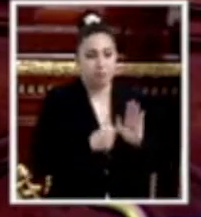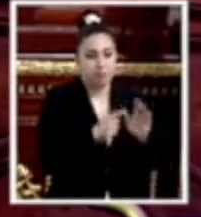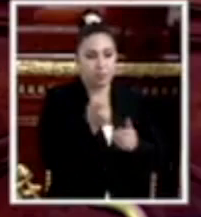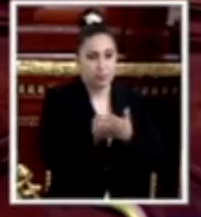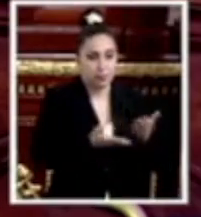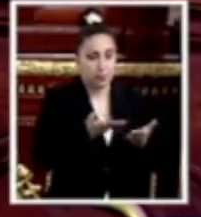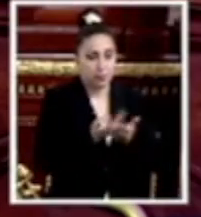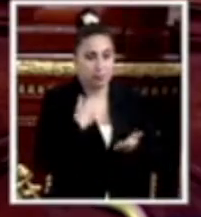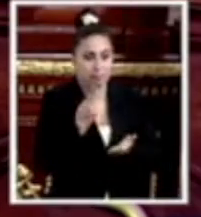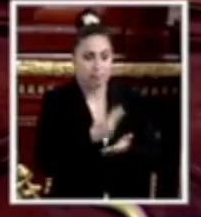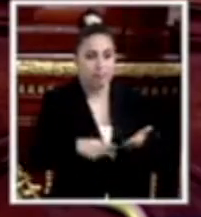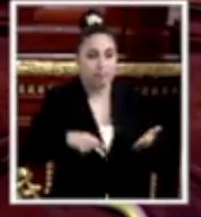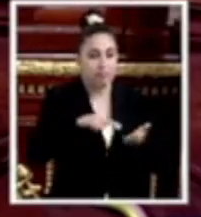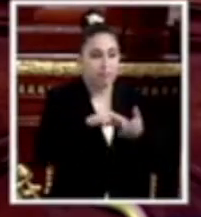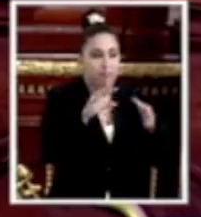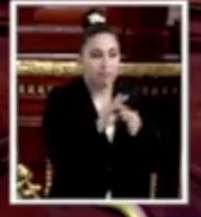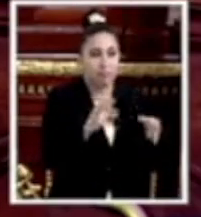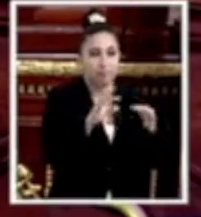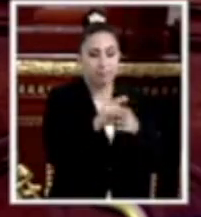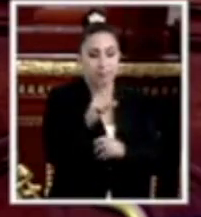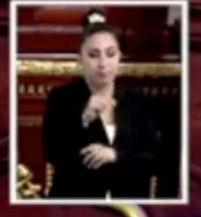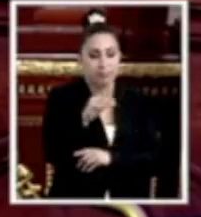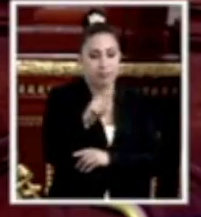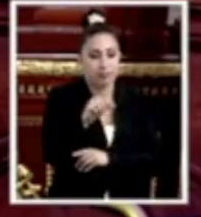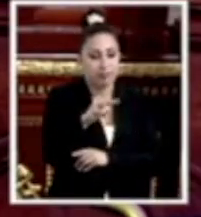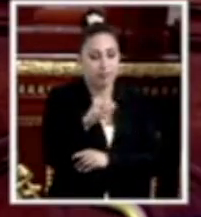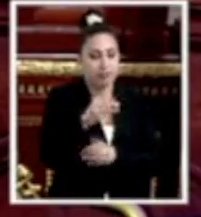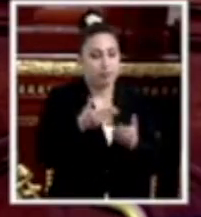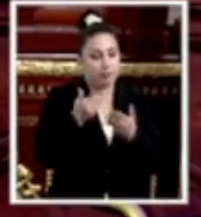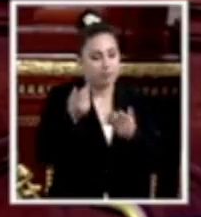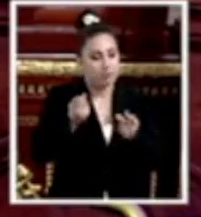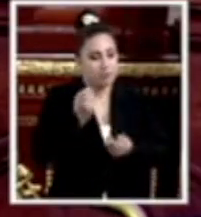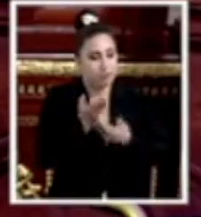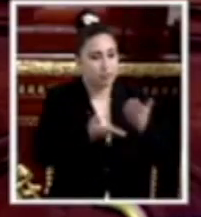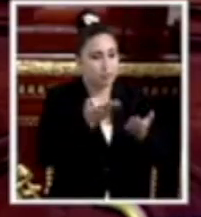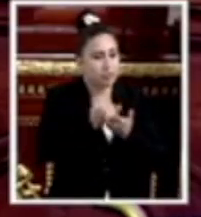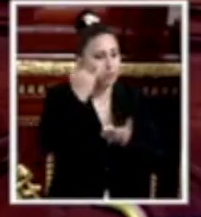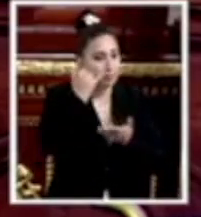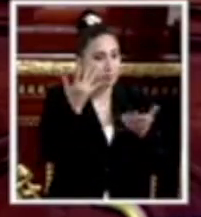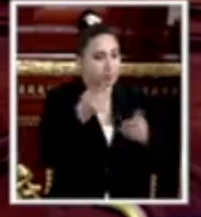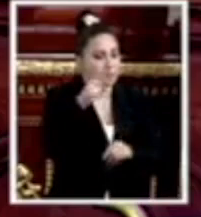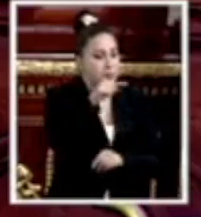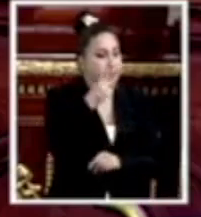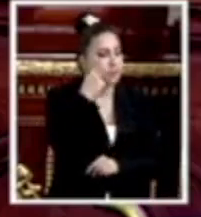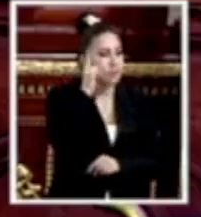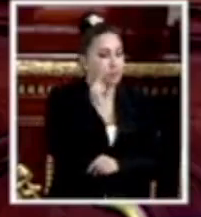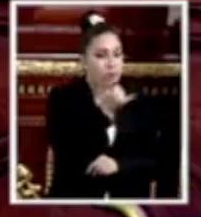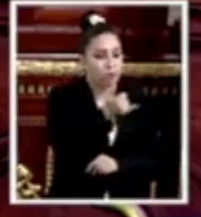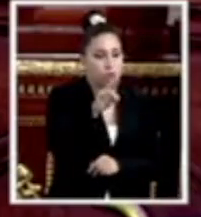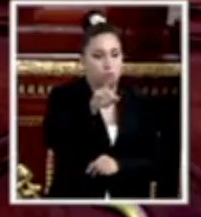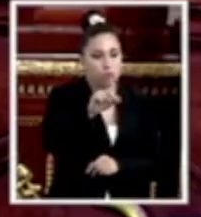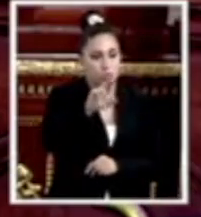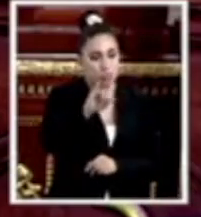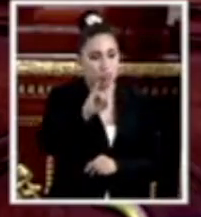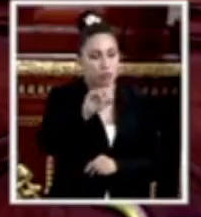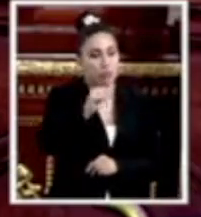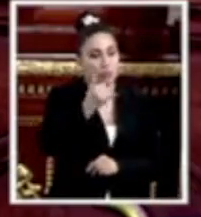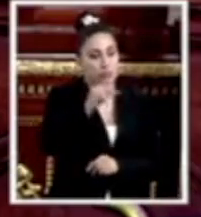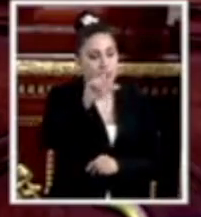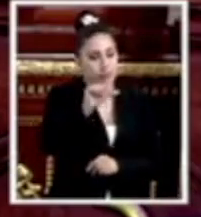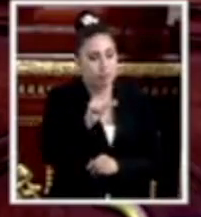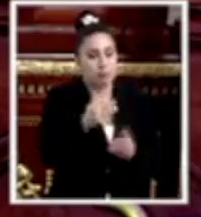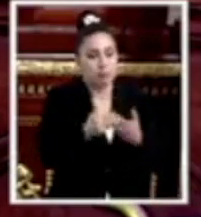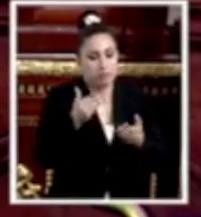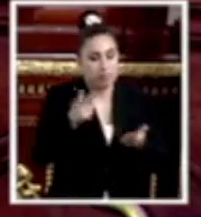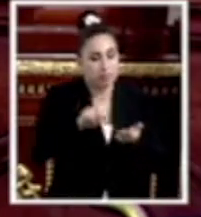tribuna para presentar el dictamen de la iniciativa propuesta por mi compañera, la diputada Yuriri Ayala Zúñiga, la cual fue